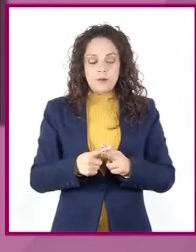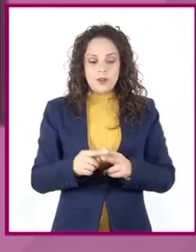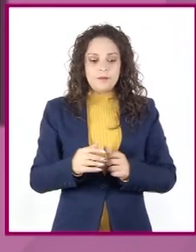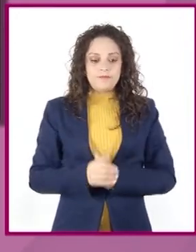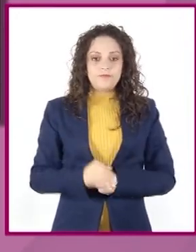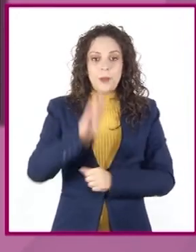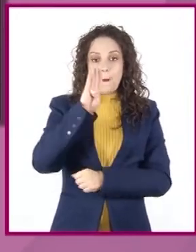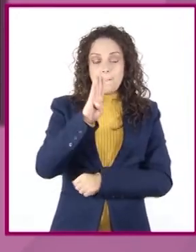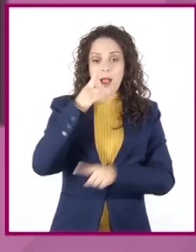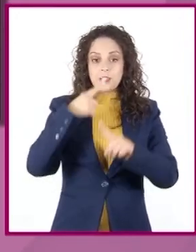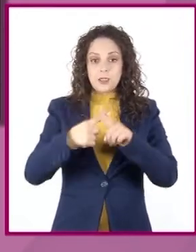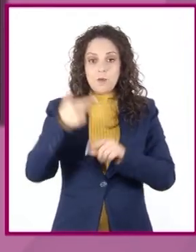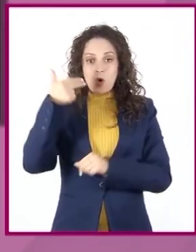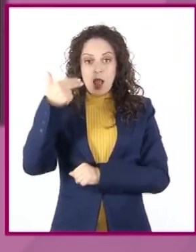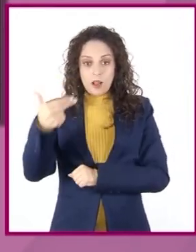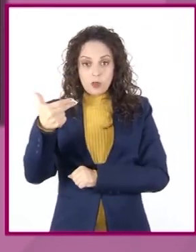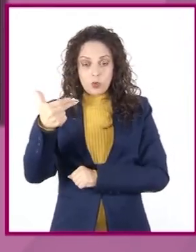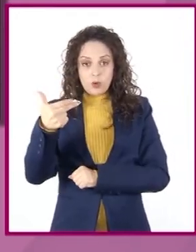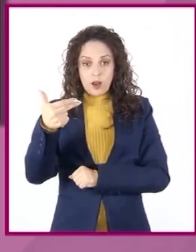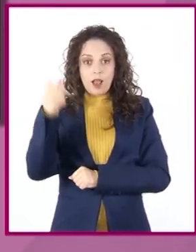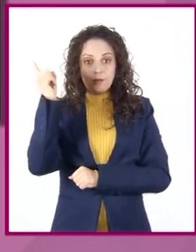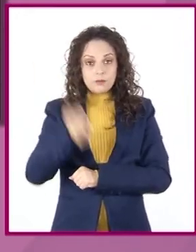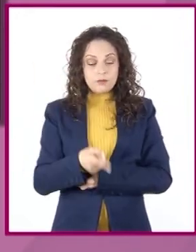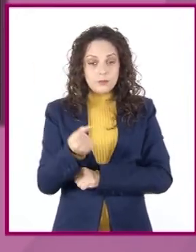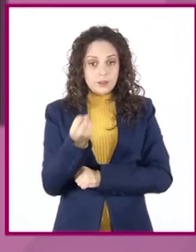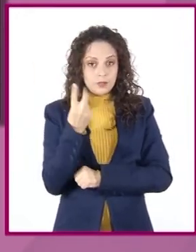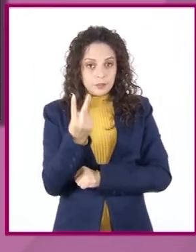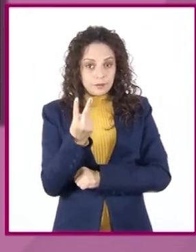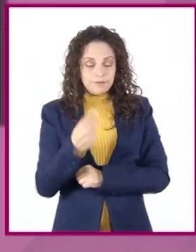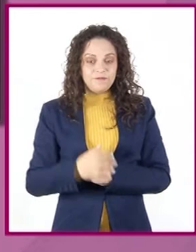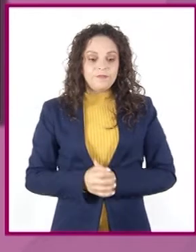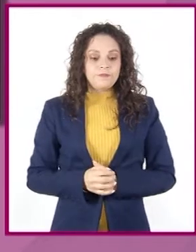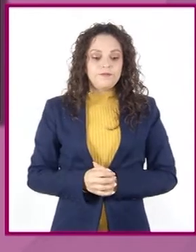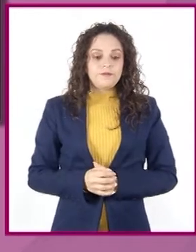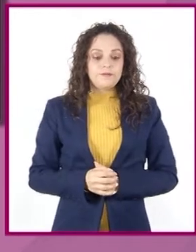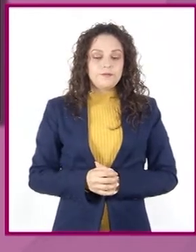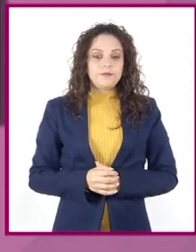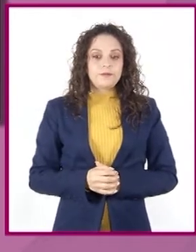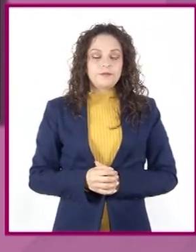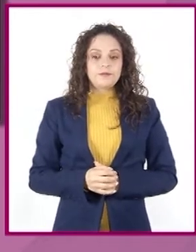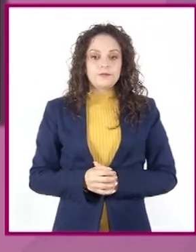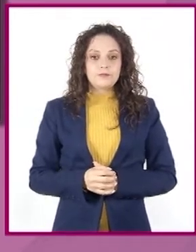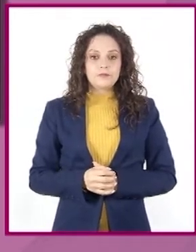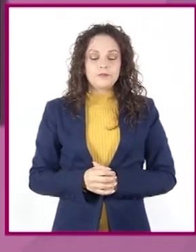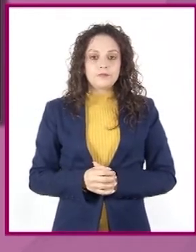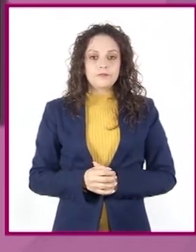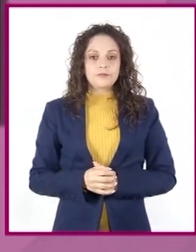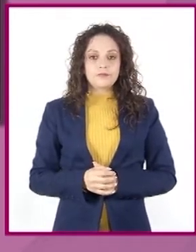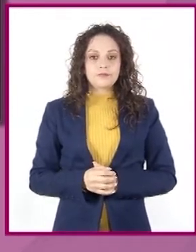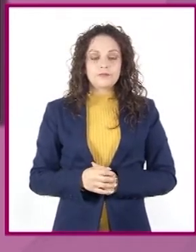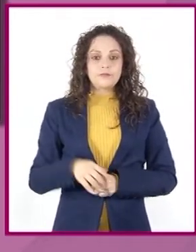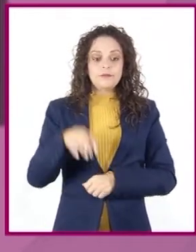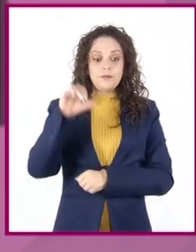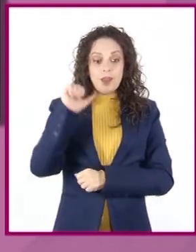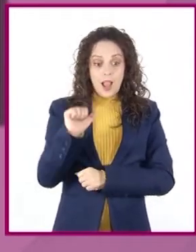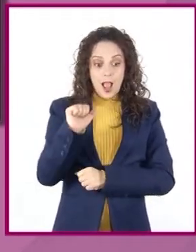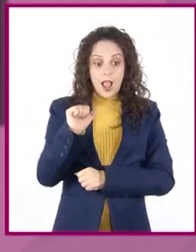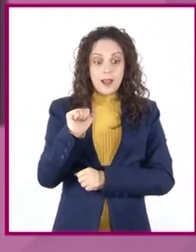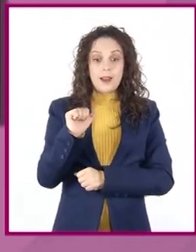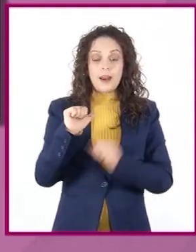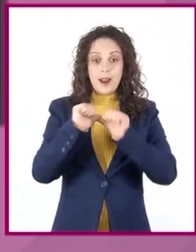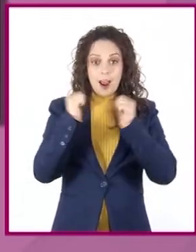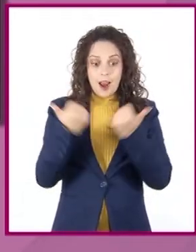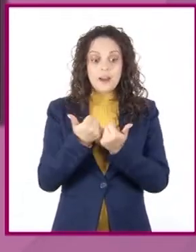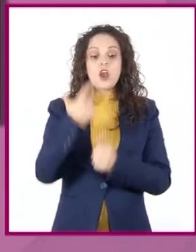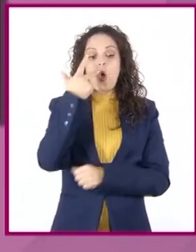base por altura sobre 2. El área es igual a 8 por 10 entre 2. Área